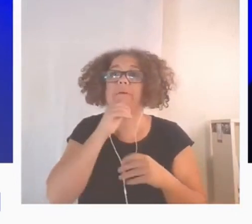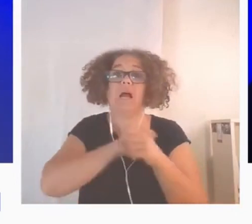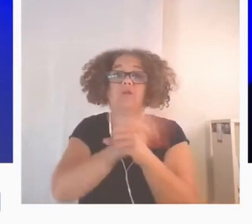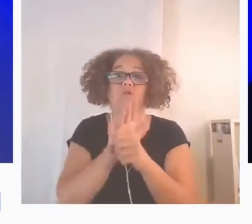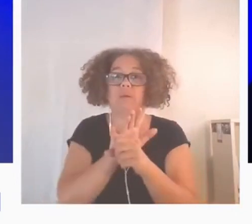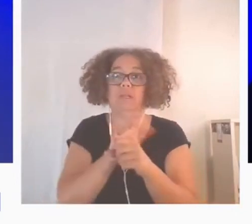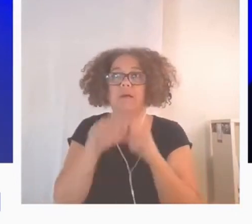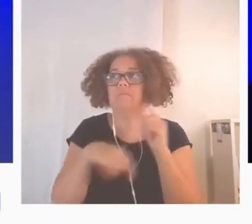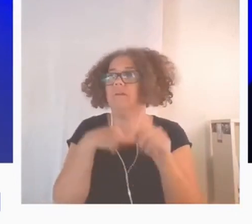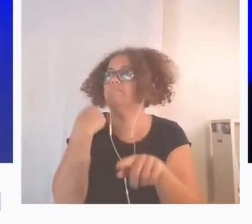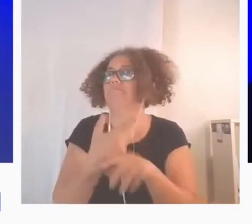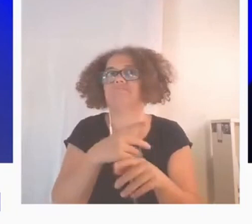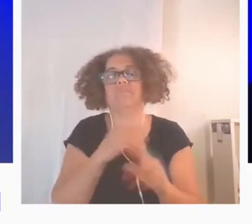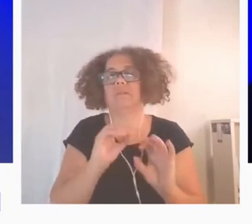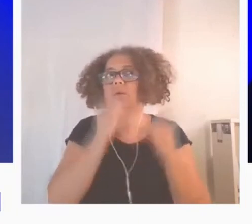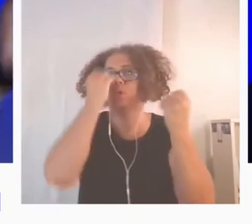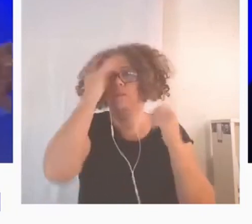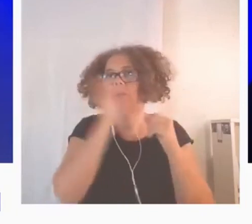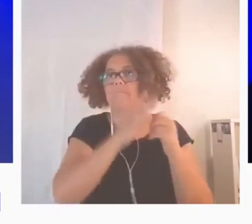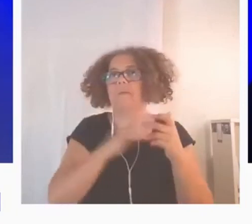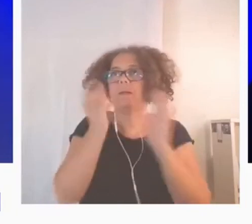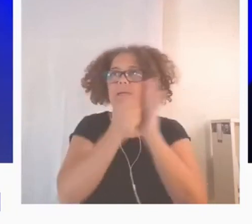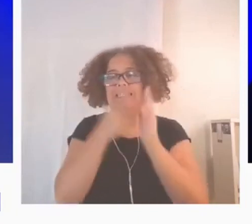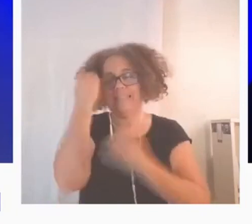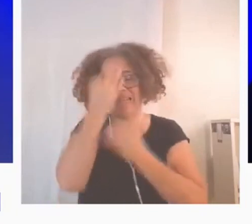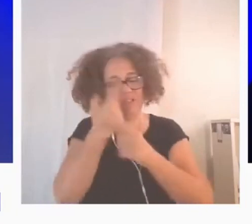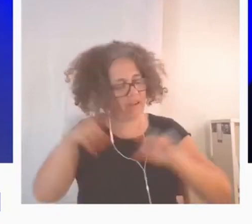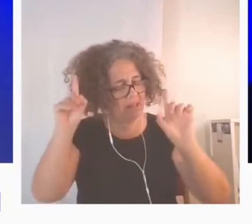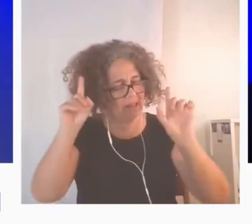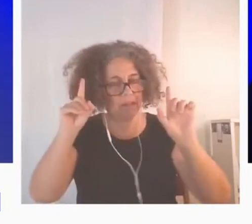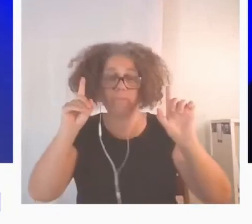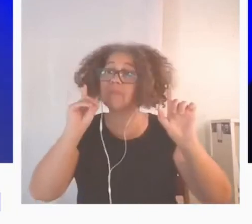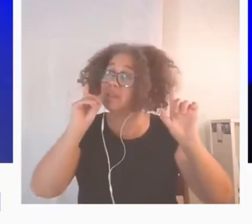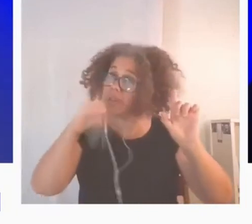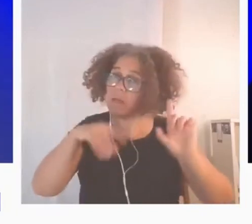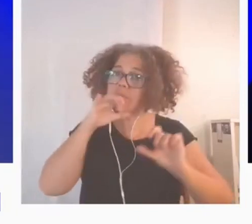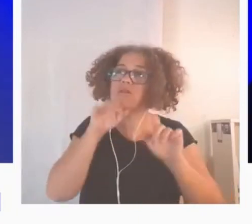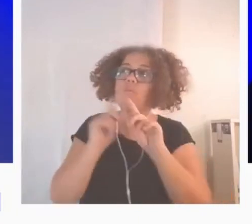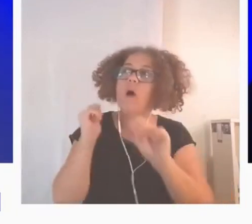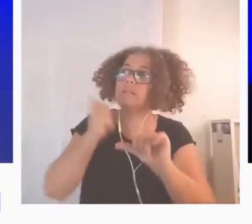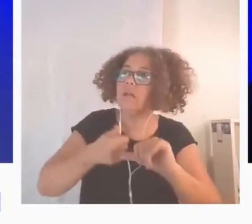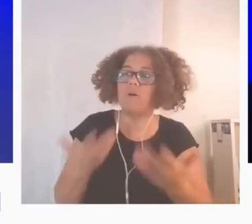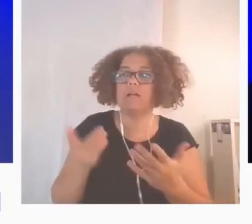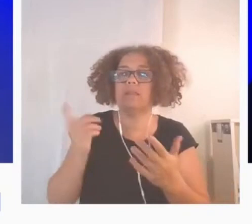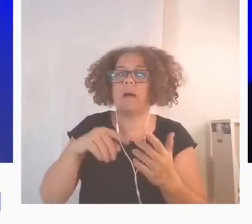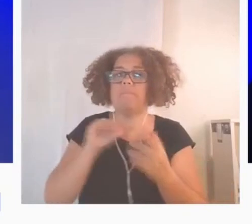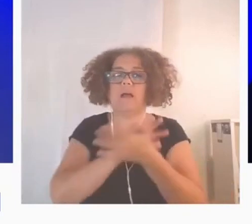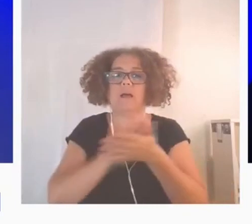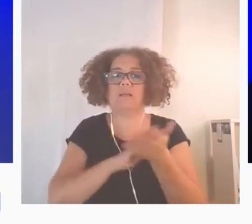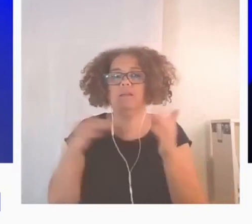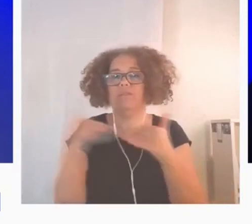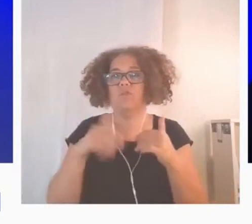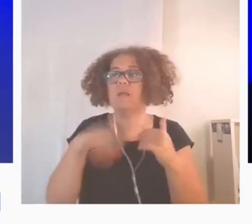ver nuevos paradigmas, a pensar diferente y sobre todo, como veníais hablando, y que me gusta mucho este foro para insistir en ello,